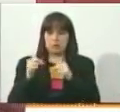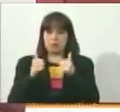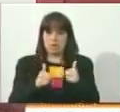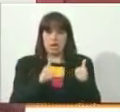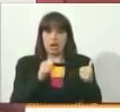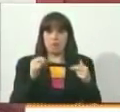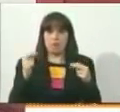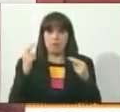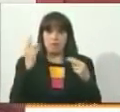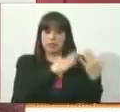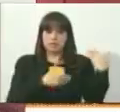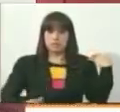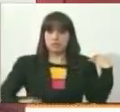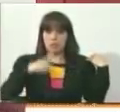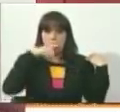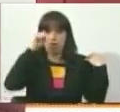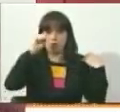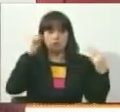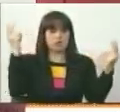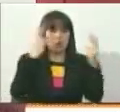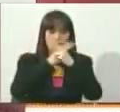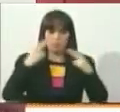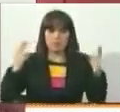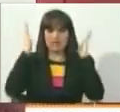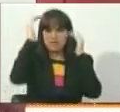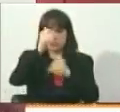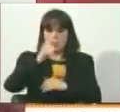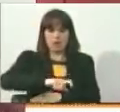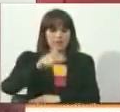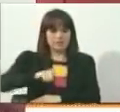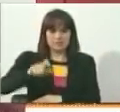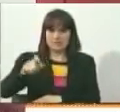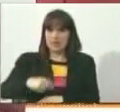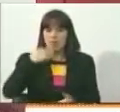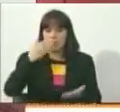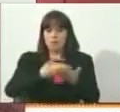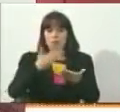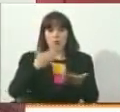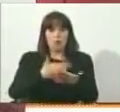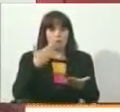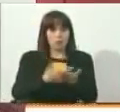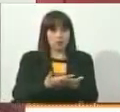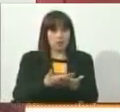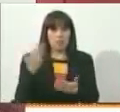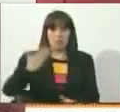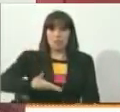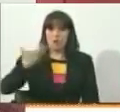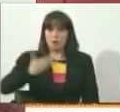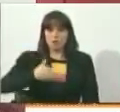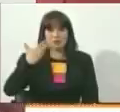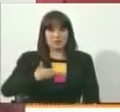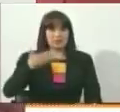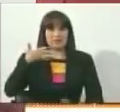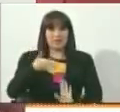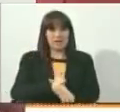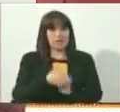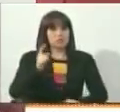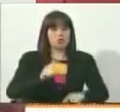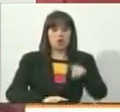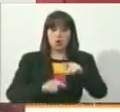Maduro a atender las necesidades y lo que ellos están planteando, que en su gran mayoría de lo que plantean son